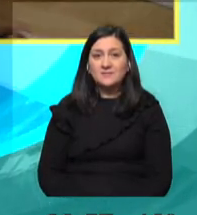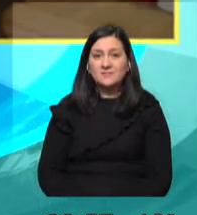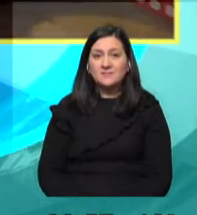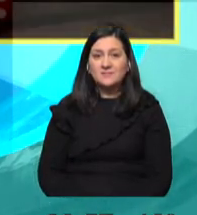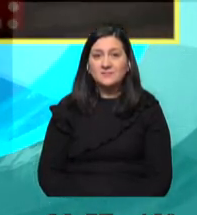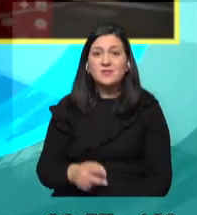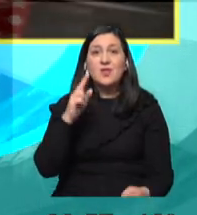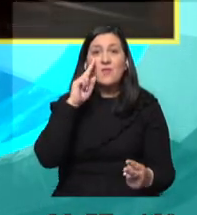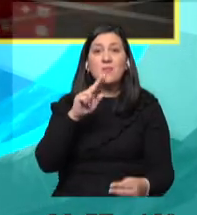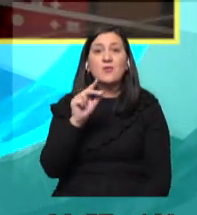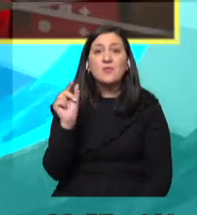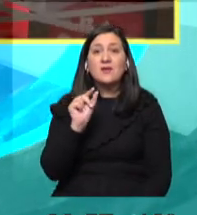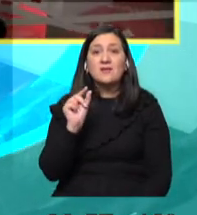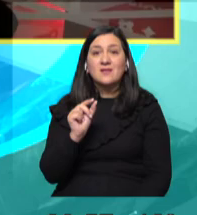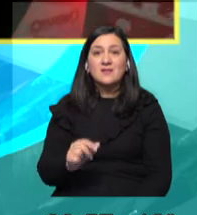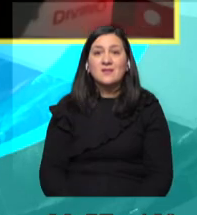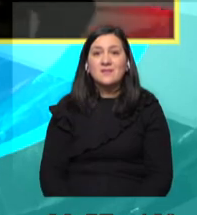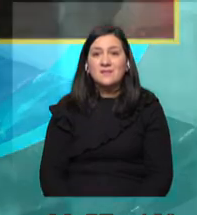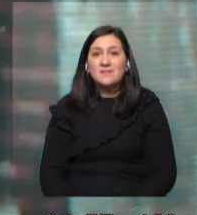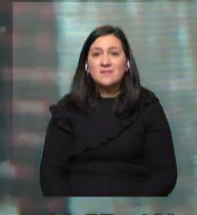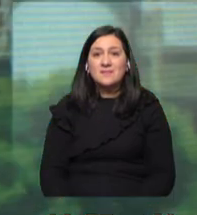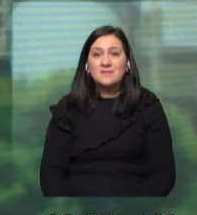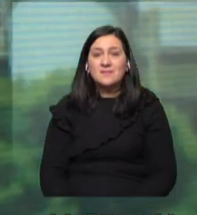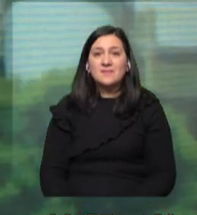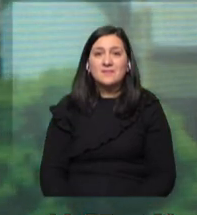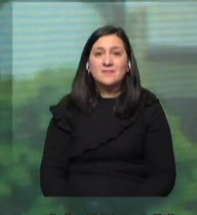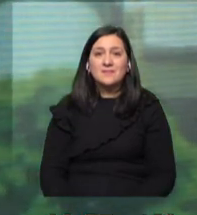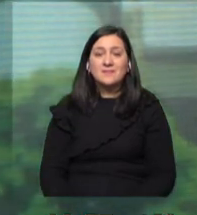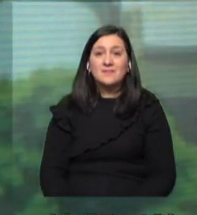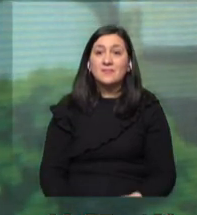Nos vemos en un ratito. No para este chiquirín recorriendo la ciudad. Es impresionante. Señores y señores, y nos...